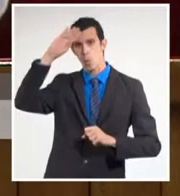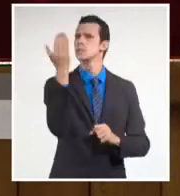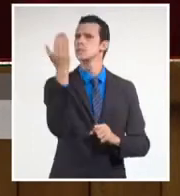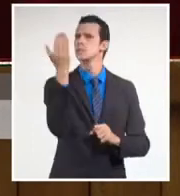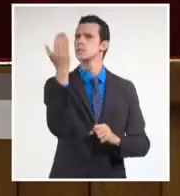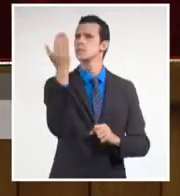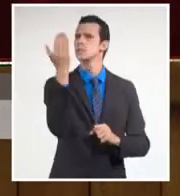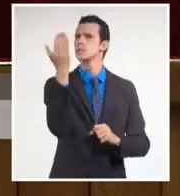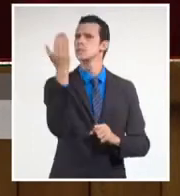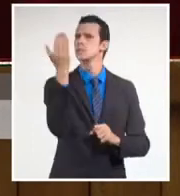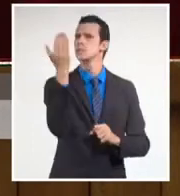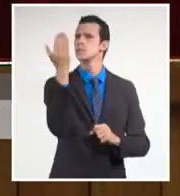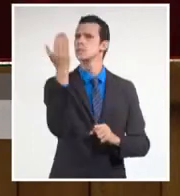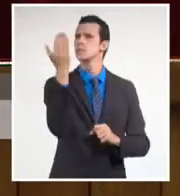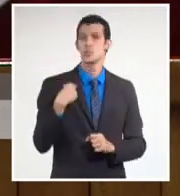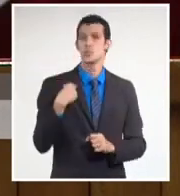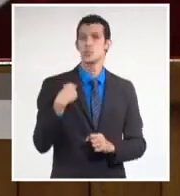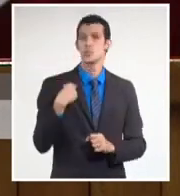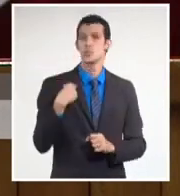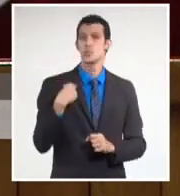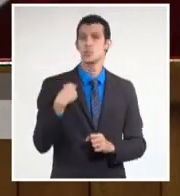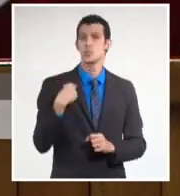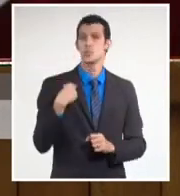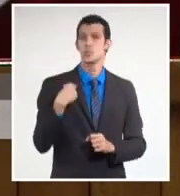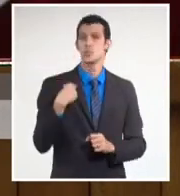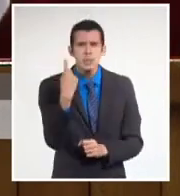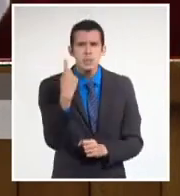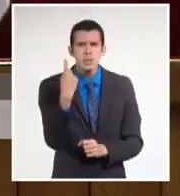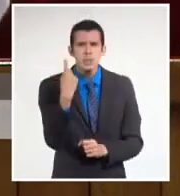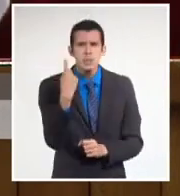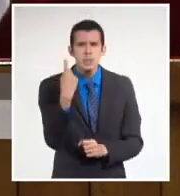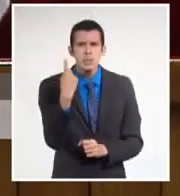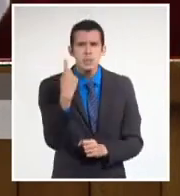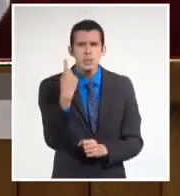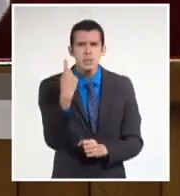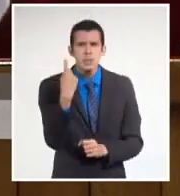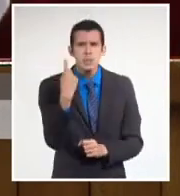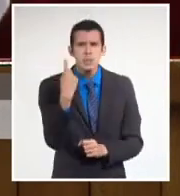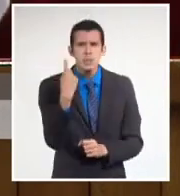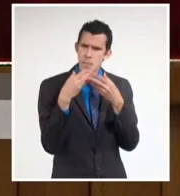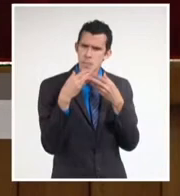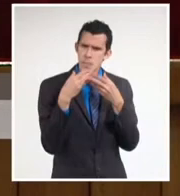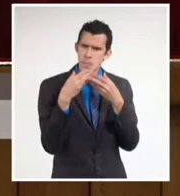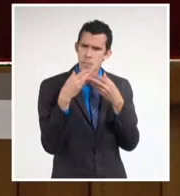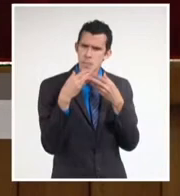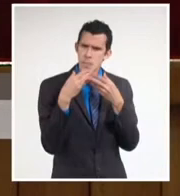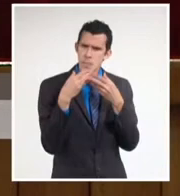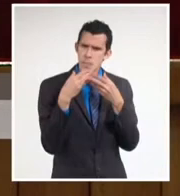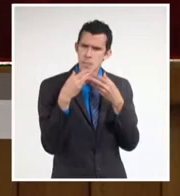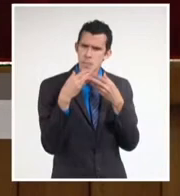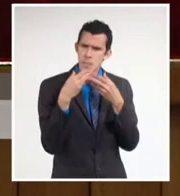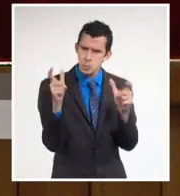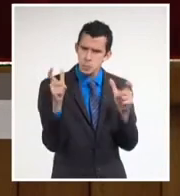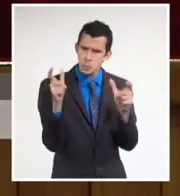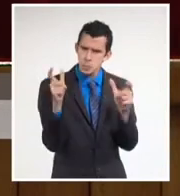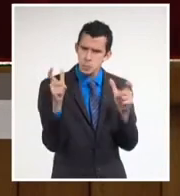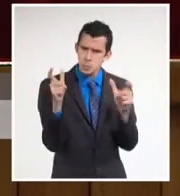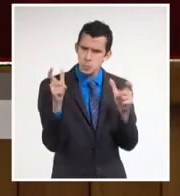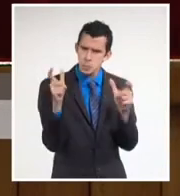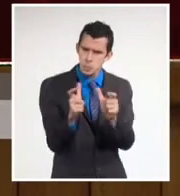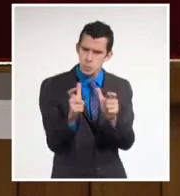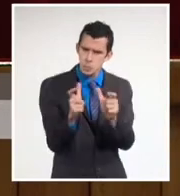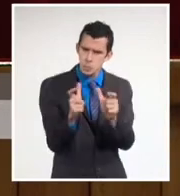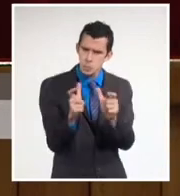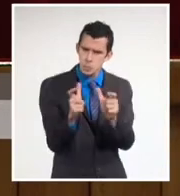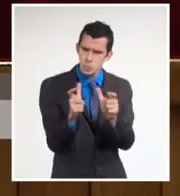tenemos. Hoy un peso al presupuesto del Estado es más déficit. Más déficit, más desequilibrio macroeconómico. Más desequilibrio, más inflación. Entonces no